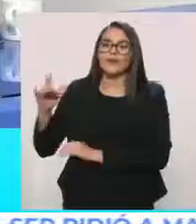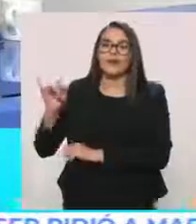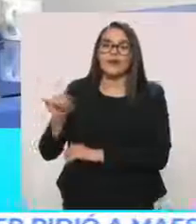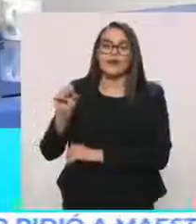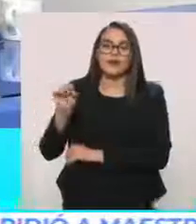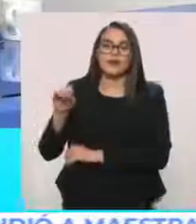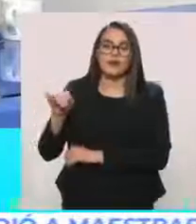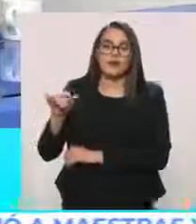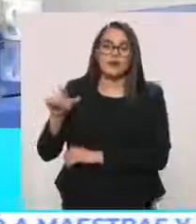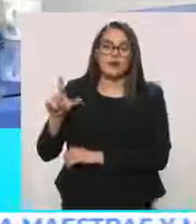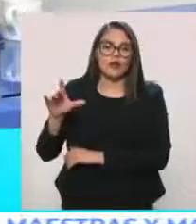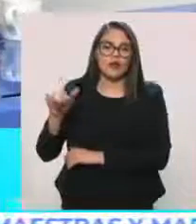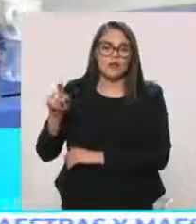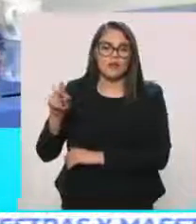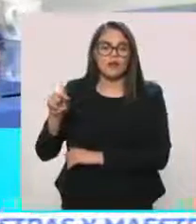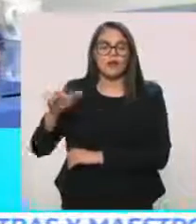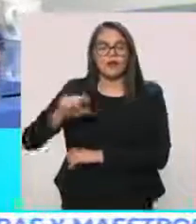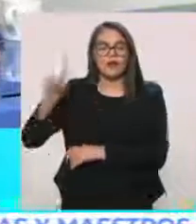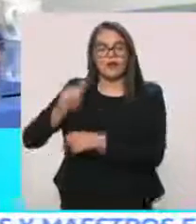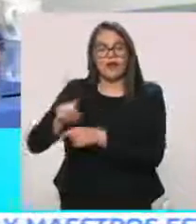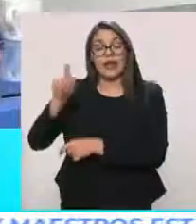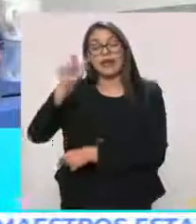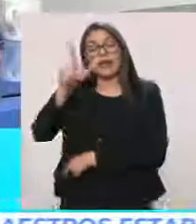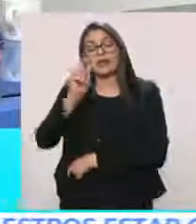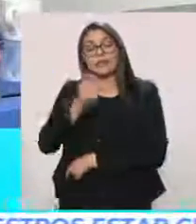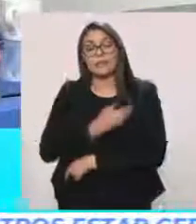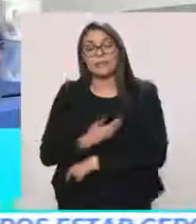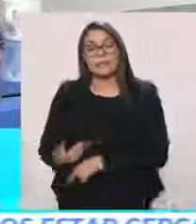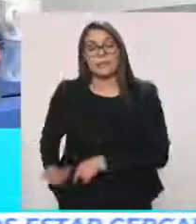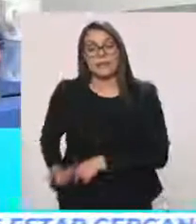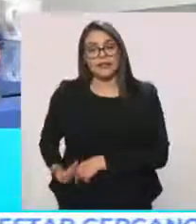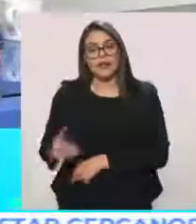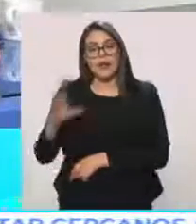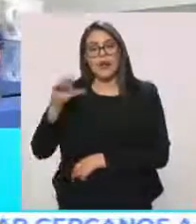Servitur, por la información que nos proporciona en esta mañana. Gracias a ti, Alejandra, que tengas un buen día.